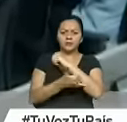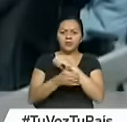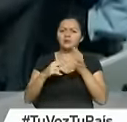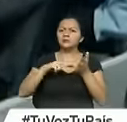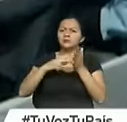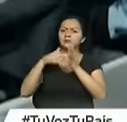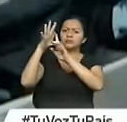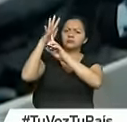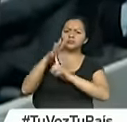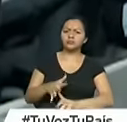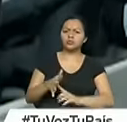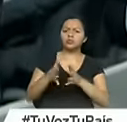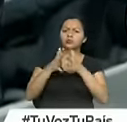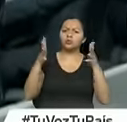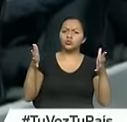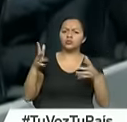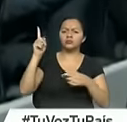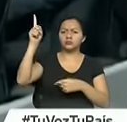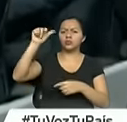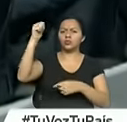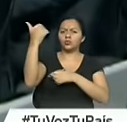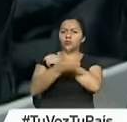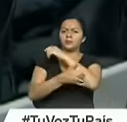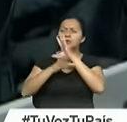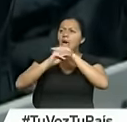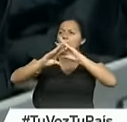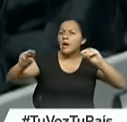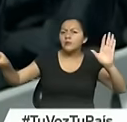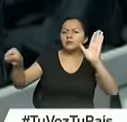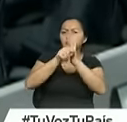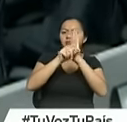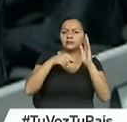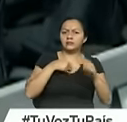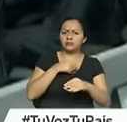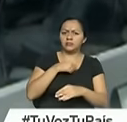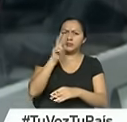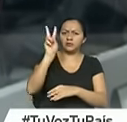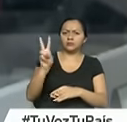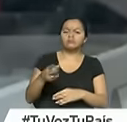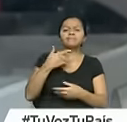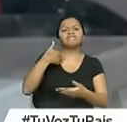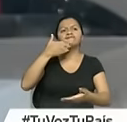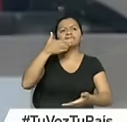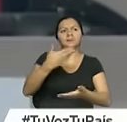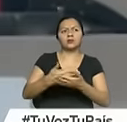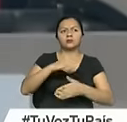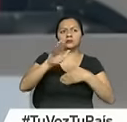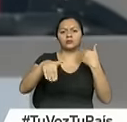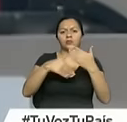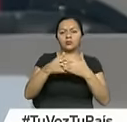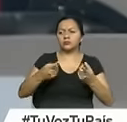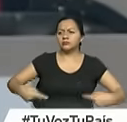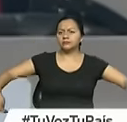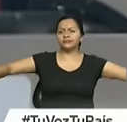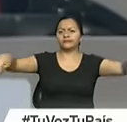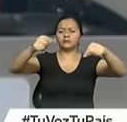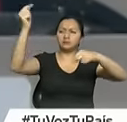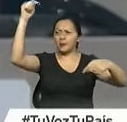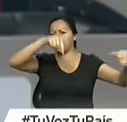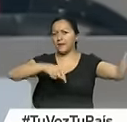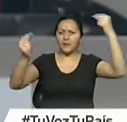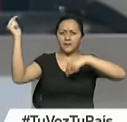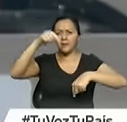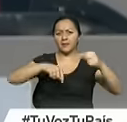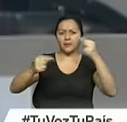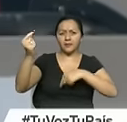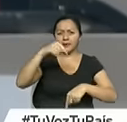agredido desde los centros imperiales, queremos agradecer la solidaridad de cada uno de ustedes, porque